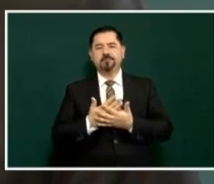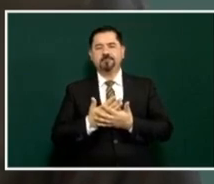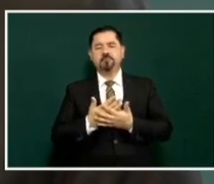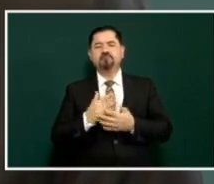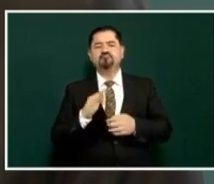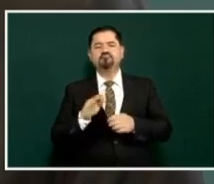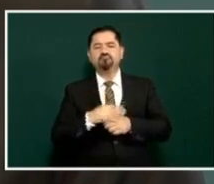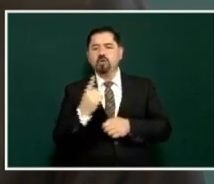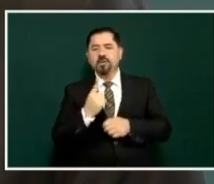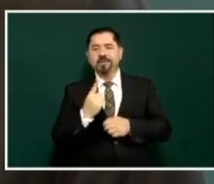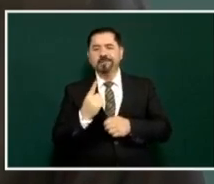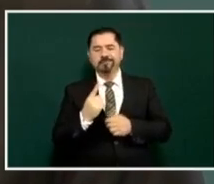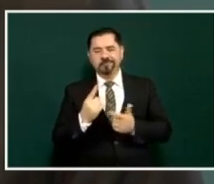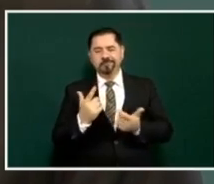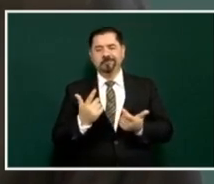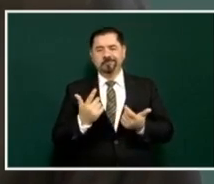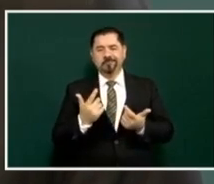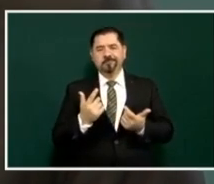judicial,